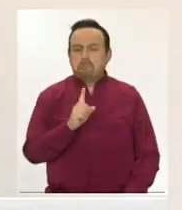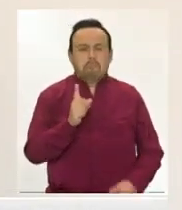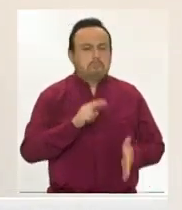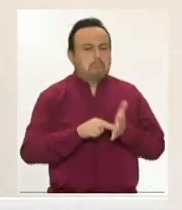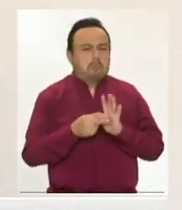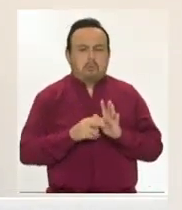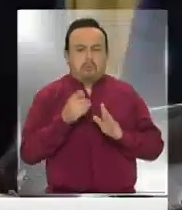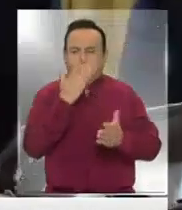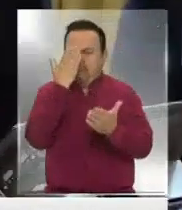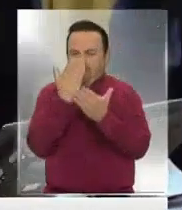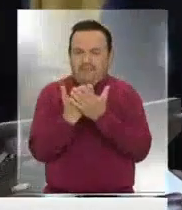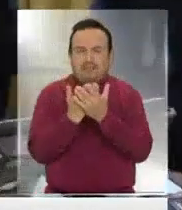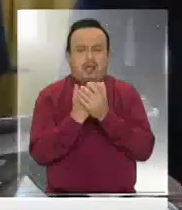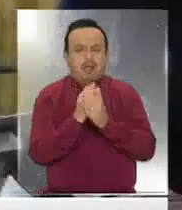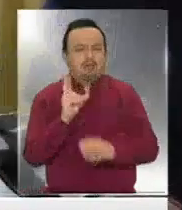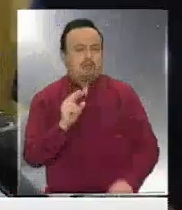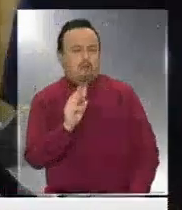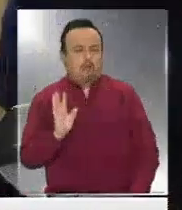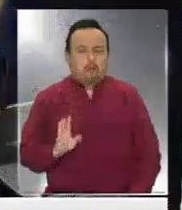a enfrentar la pandemia.